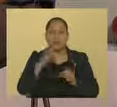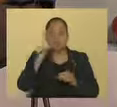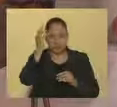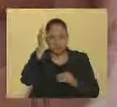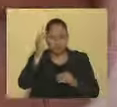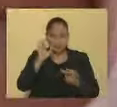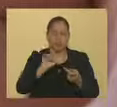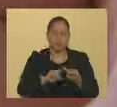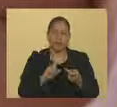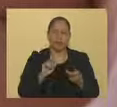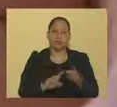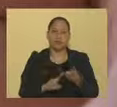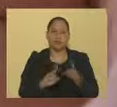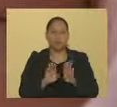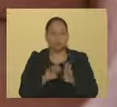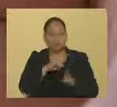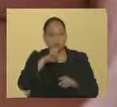axilar,